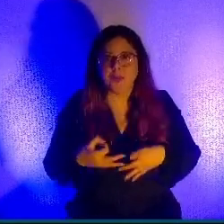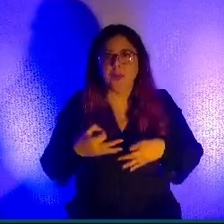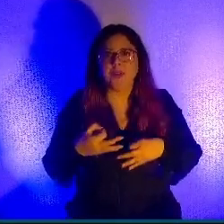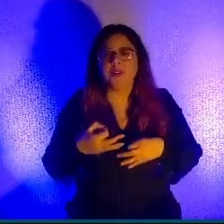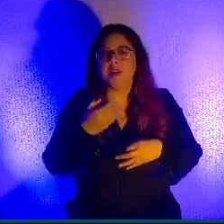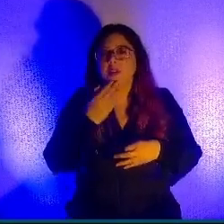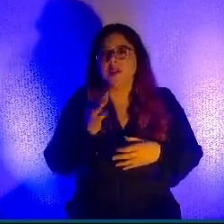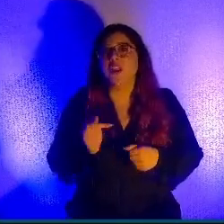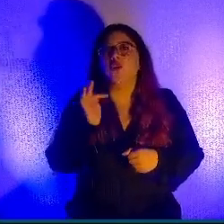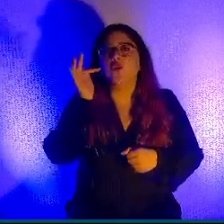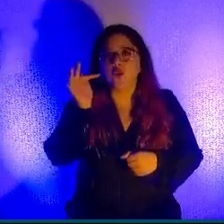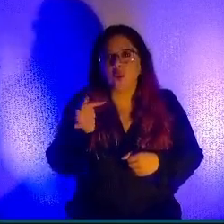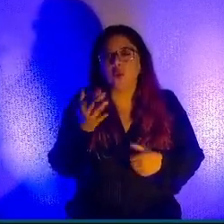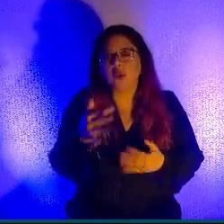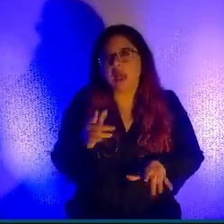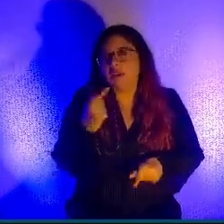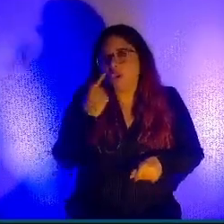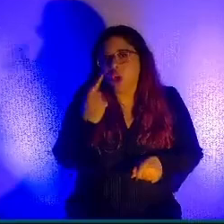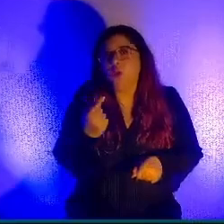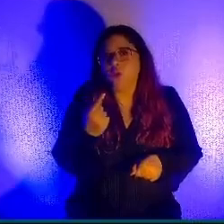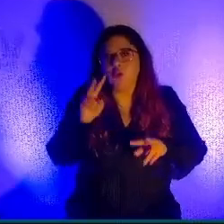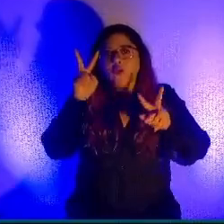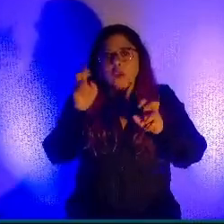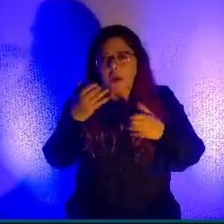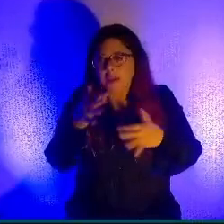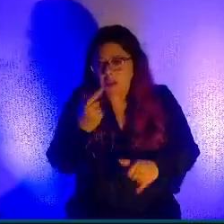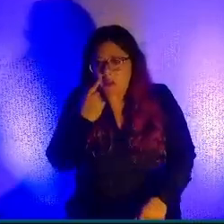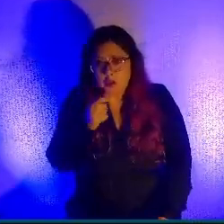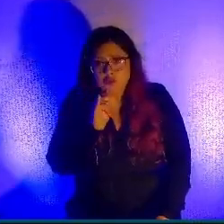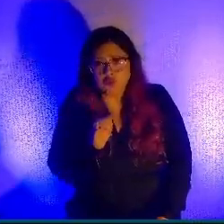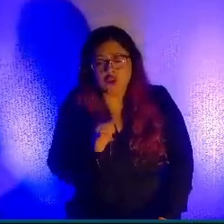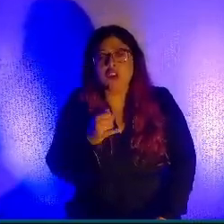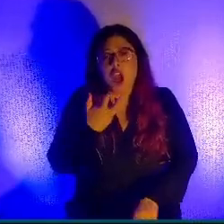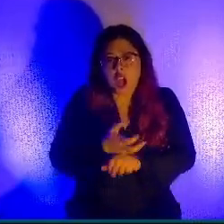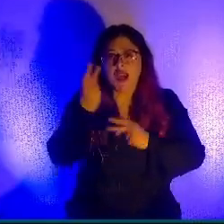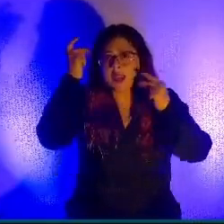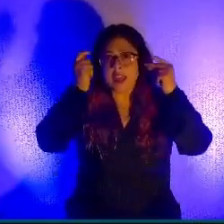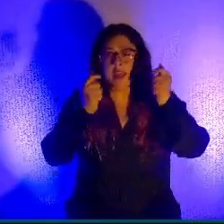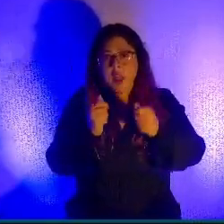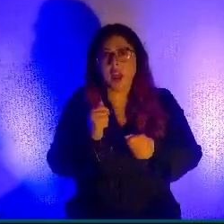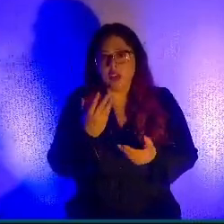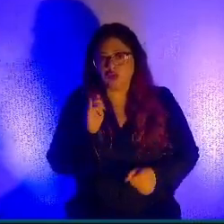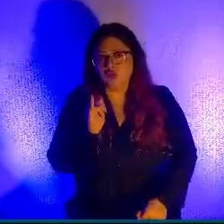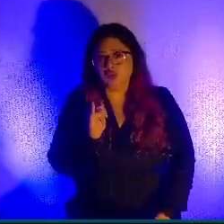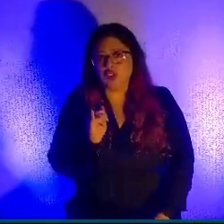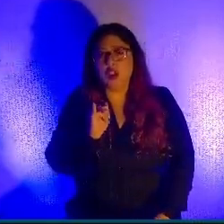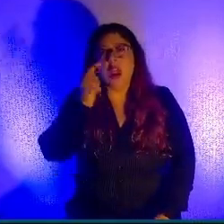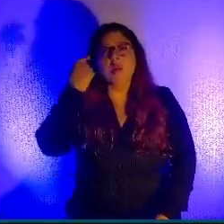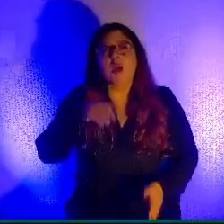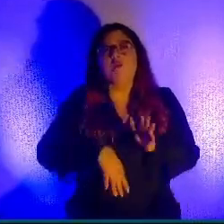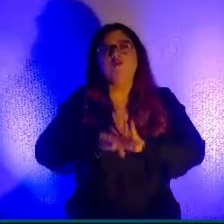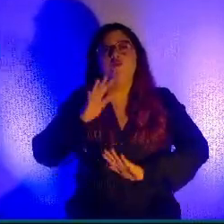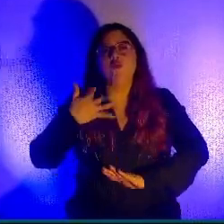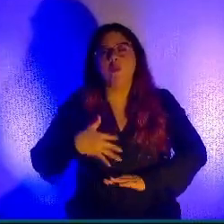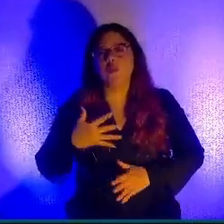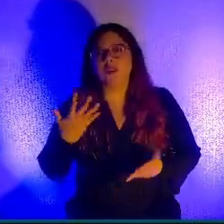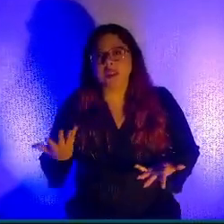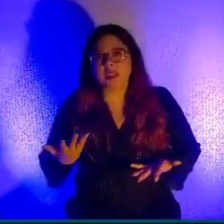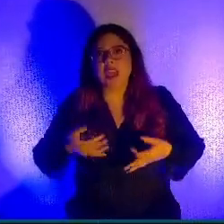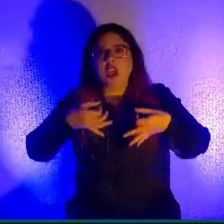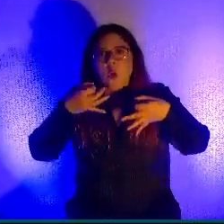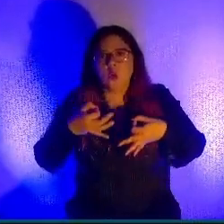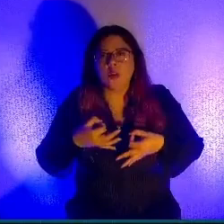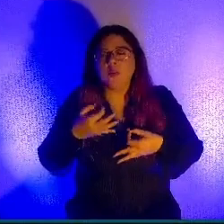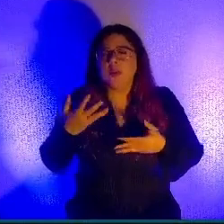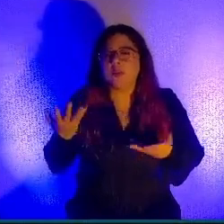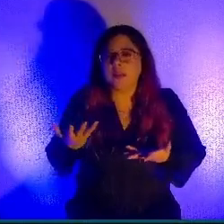de futuro conocido que es algo que es visible a nosotros tenemos ideas rápidas pero lo más importante empezar a